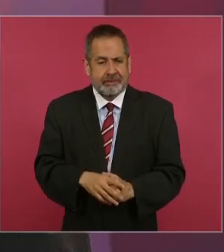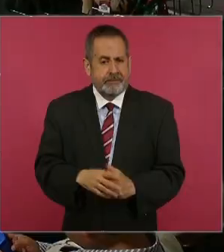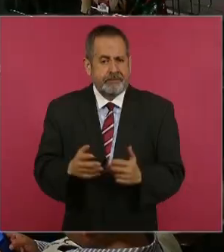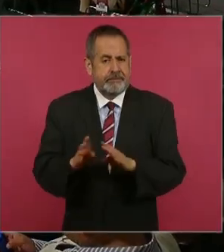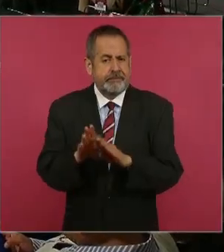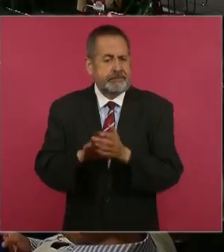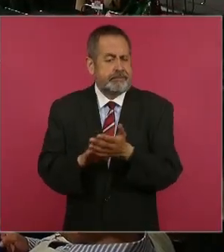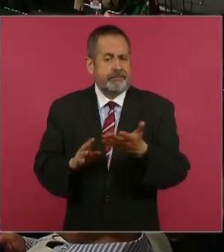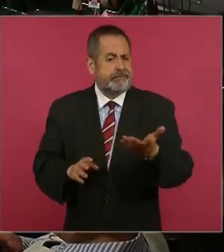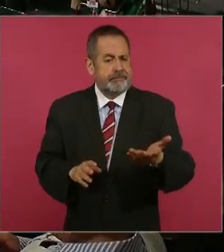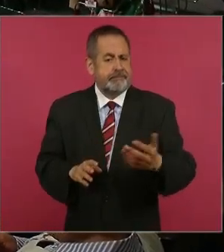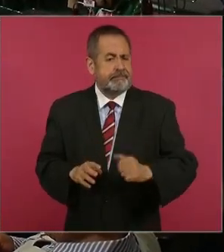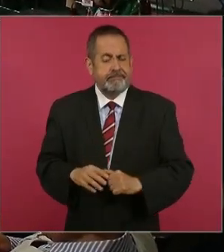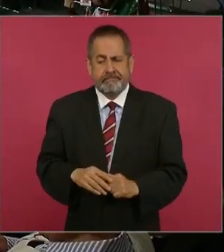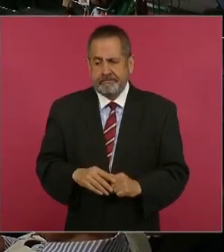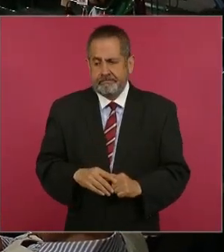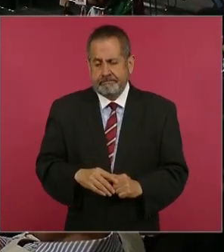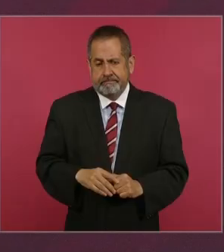como